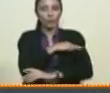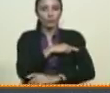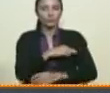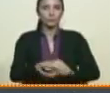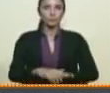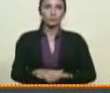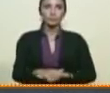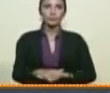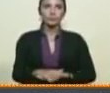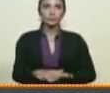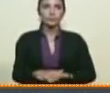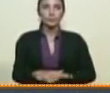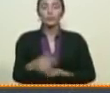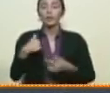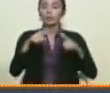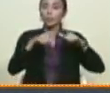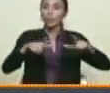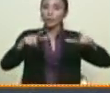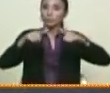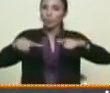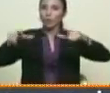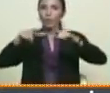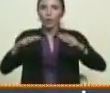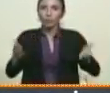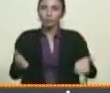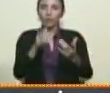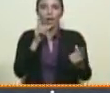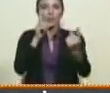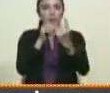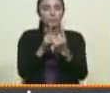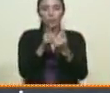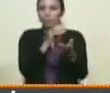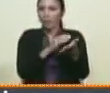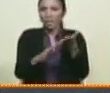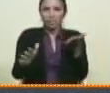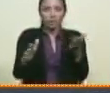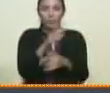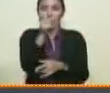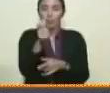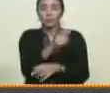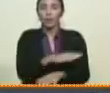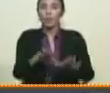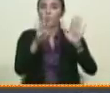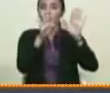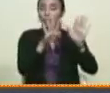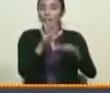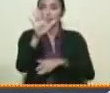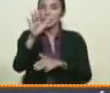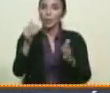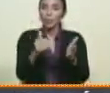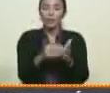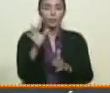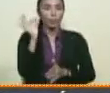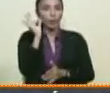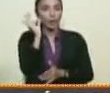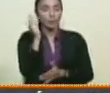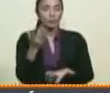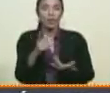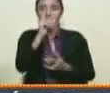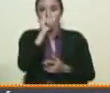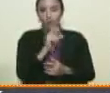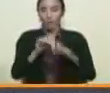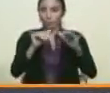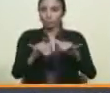maduro moros cuyos espacios van a generar la atención de más de 95.000 mujeres anuales también lo